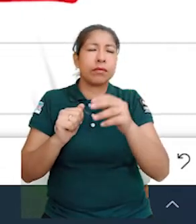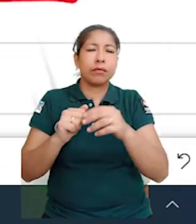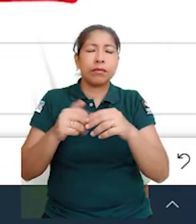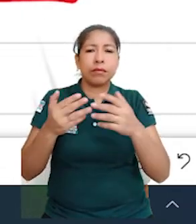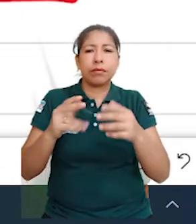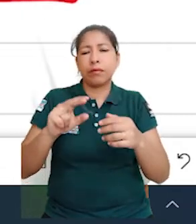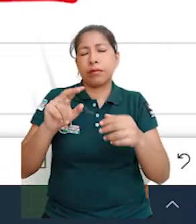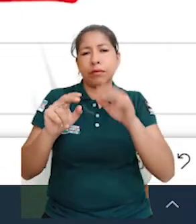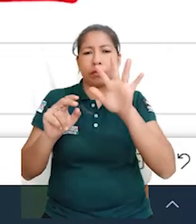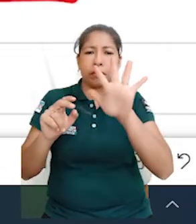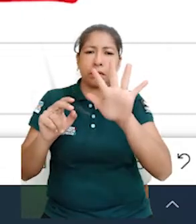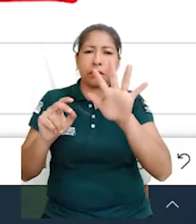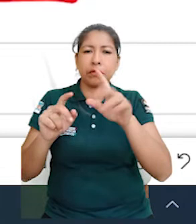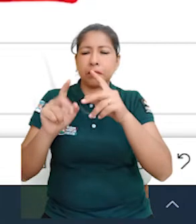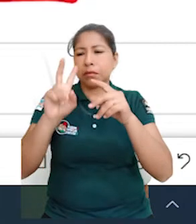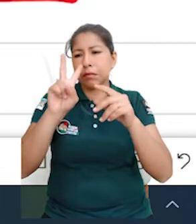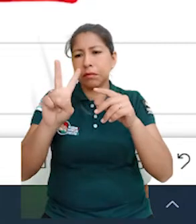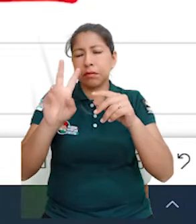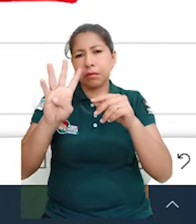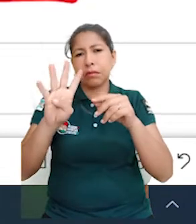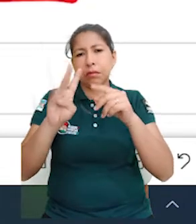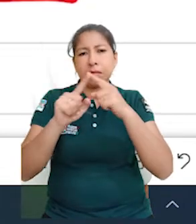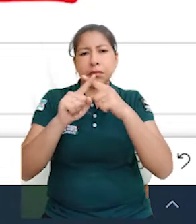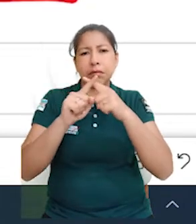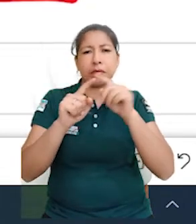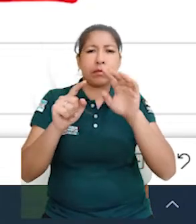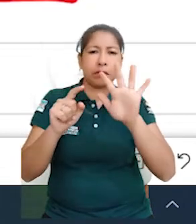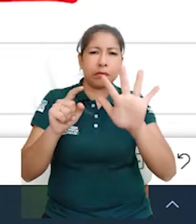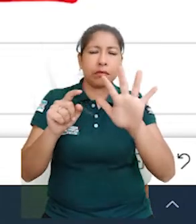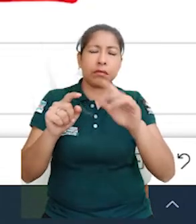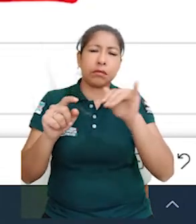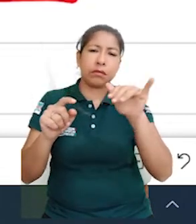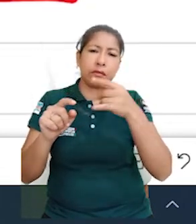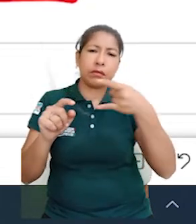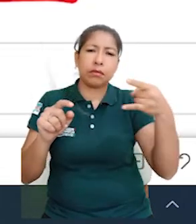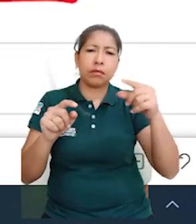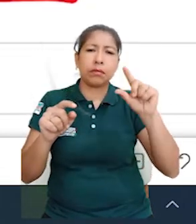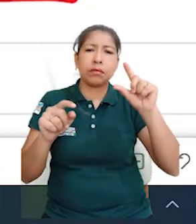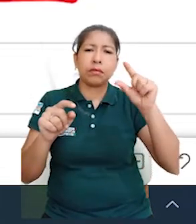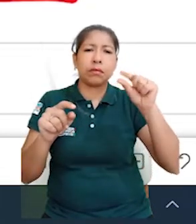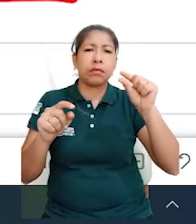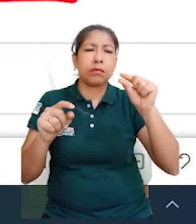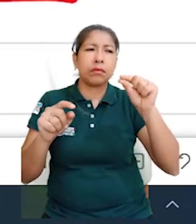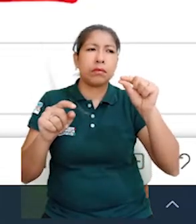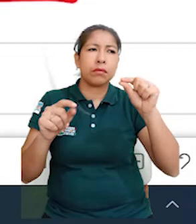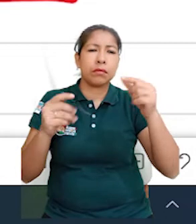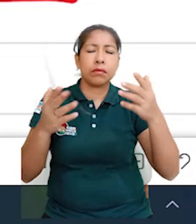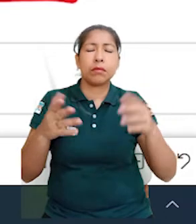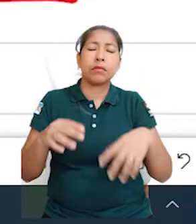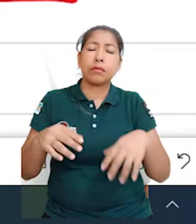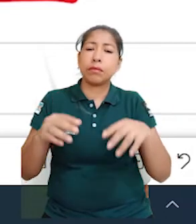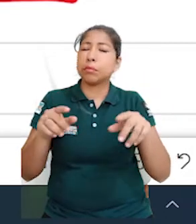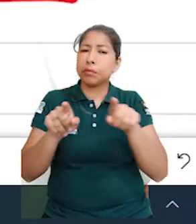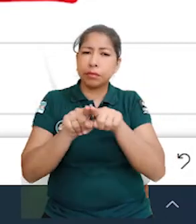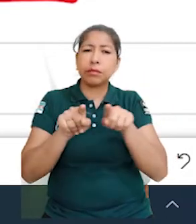por 4, lo cual nos da 20, y 25 restarse con 20, lo cual nos da un valor de 5, también un